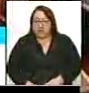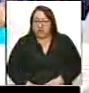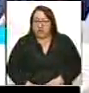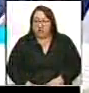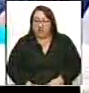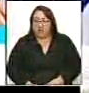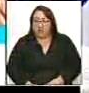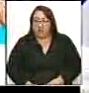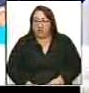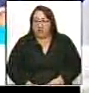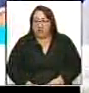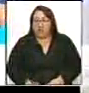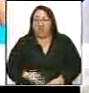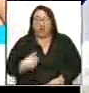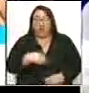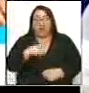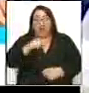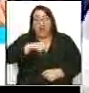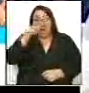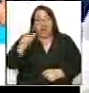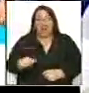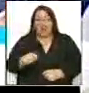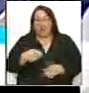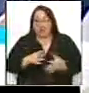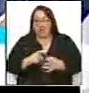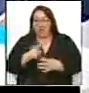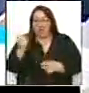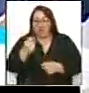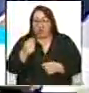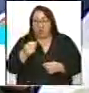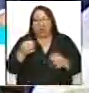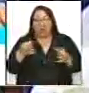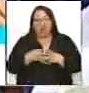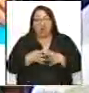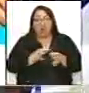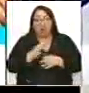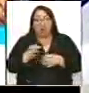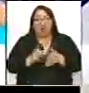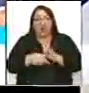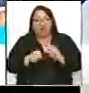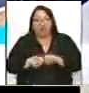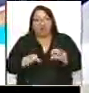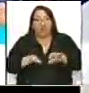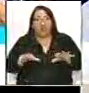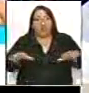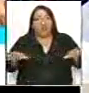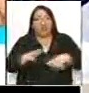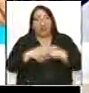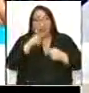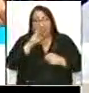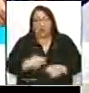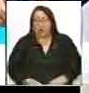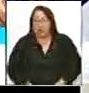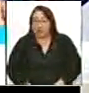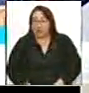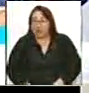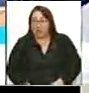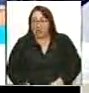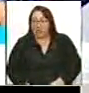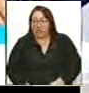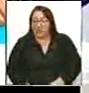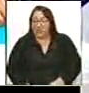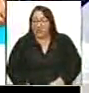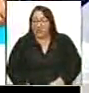regional provinciano, nacido en Trujillo, y de ahí se fue extendiendo a todo el Perú. Y es un partido